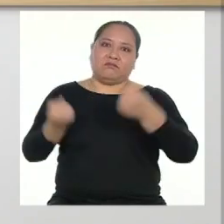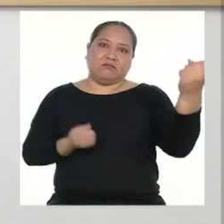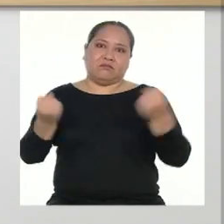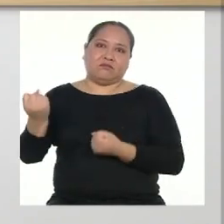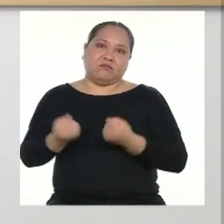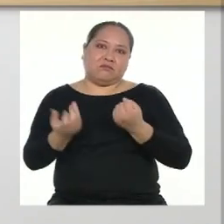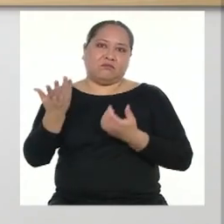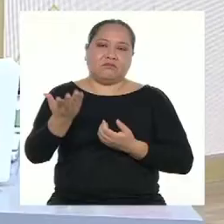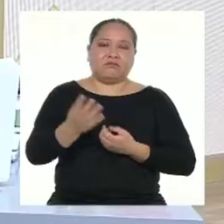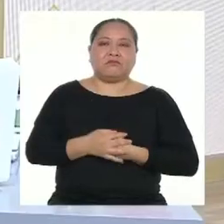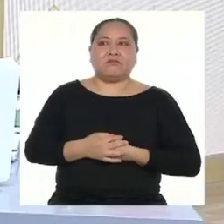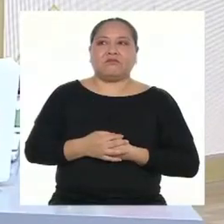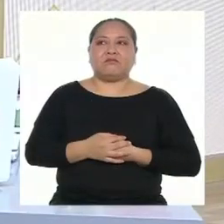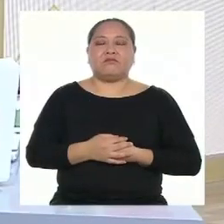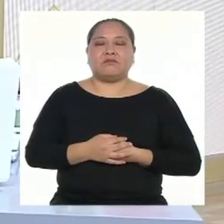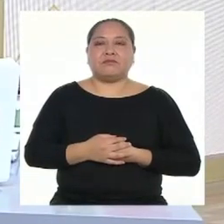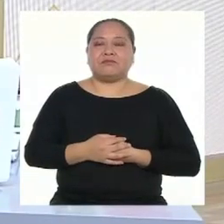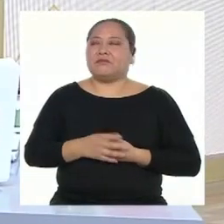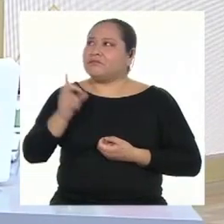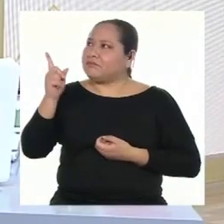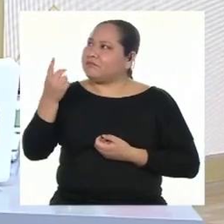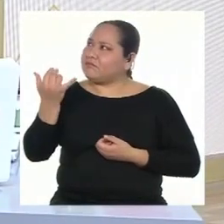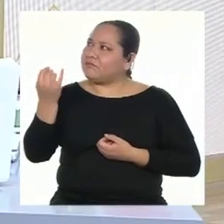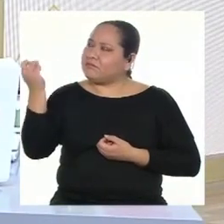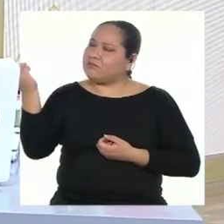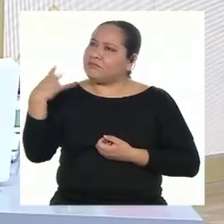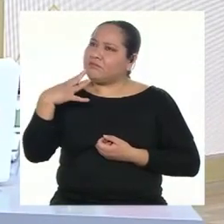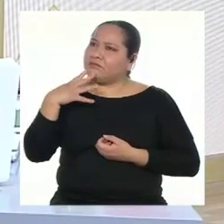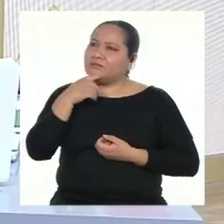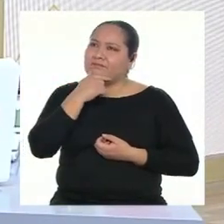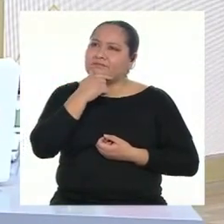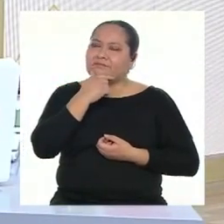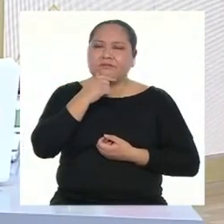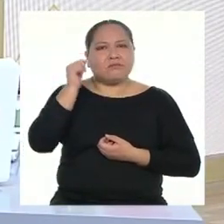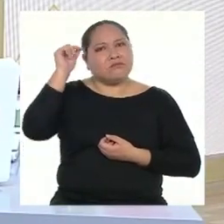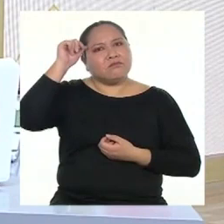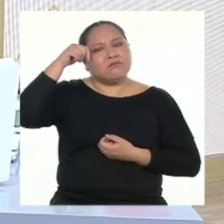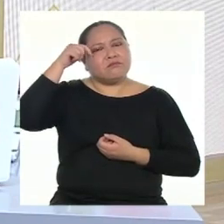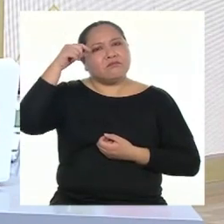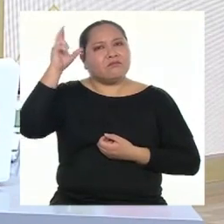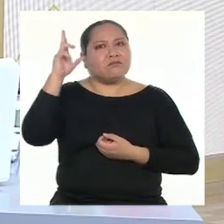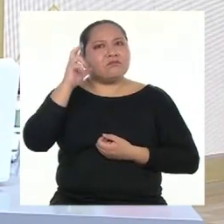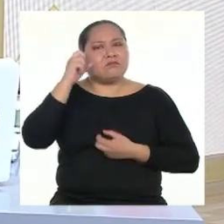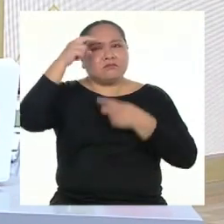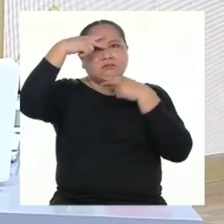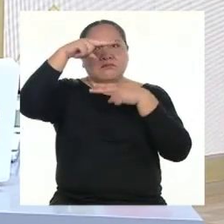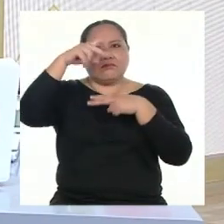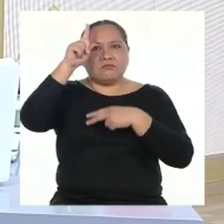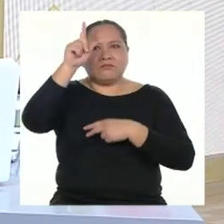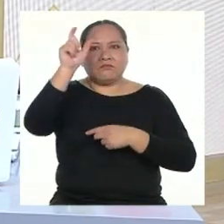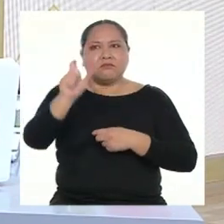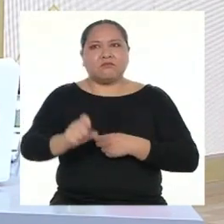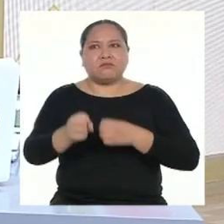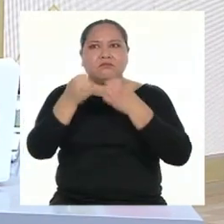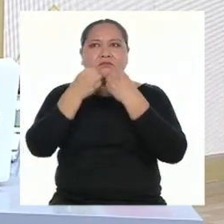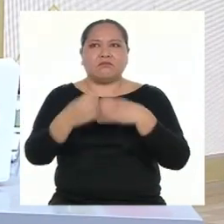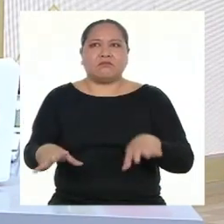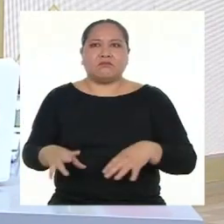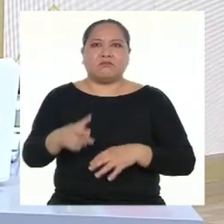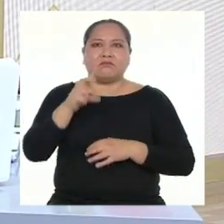problema en primer lugar. Ahora que lo menciona, recuerdo haber escuchado en el noticiero que por allá una persona perdía